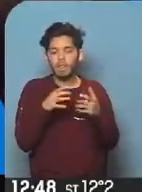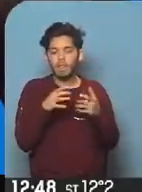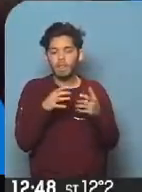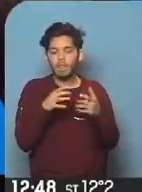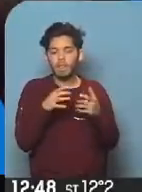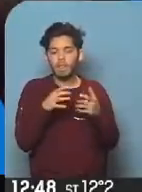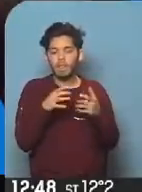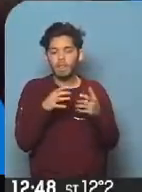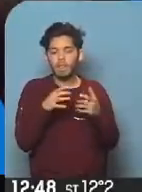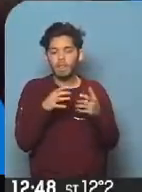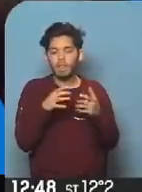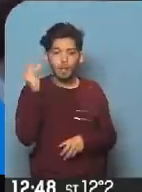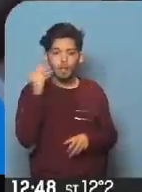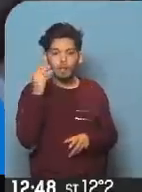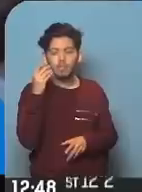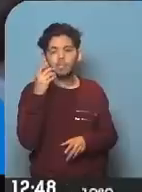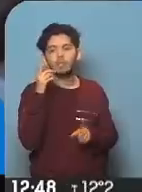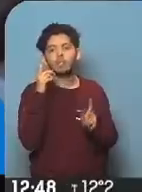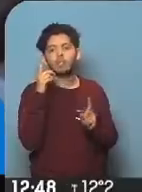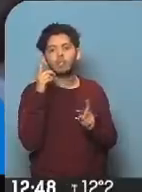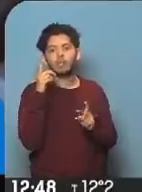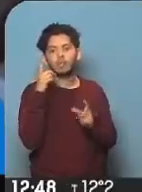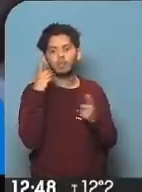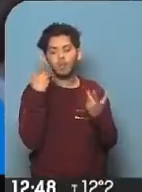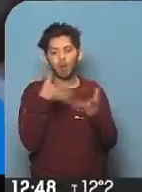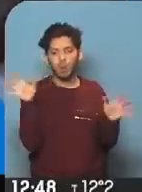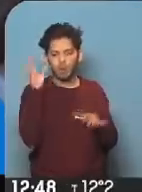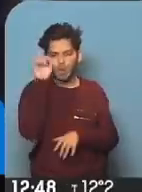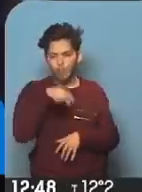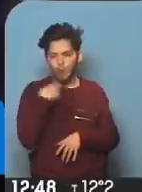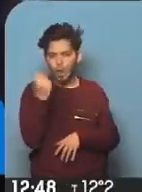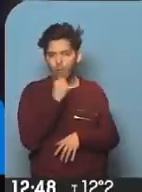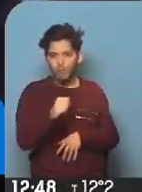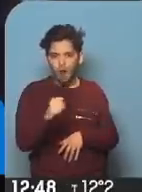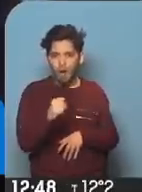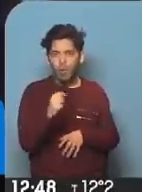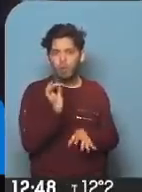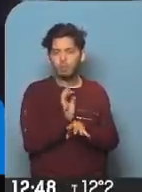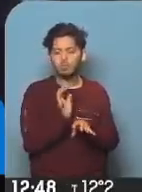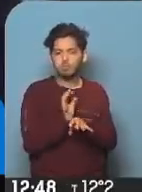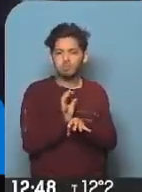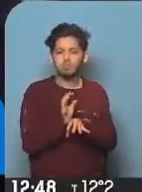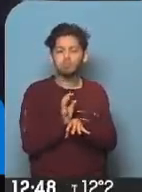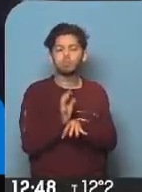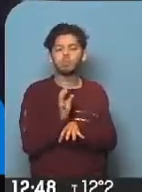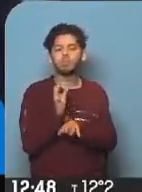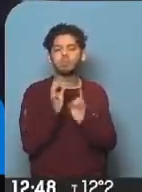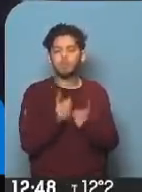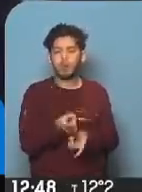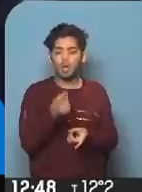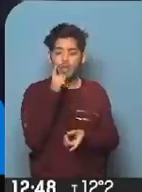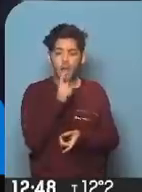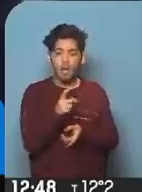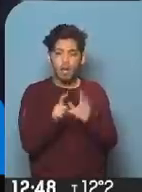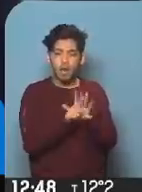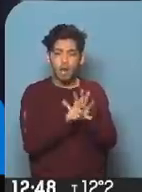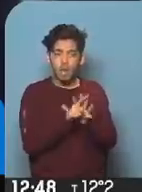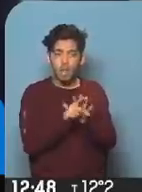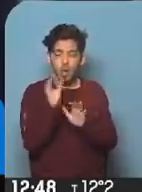brasileña tenga de descubrir que está siendo sometida a un fraude. La lucha contra el delito en Brasil siempre fue